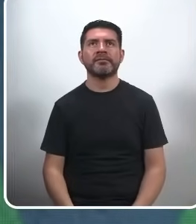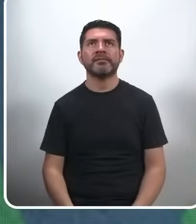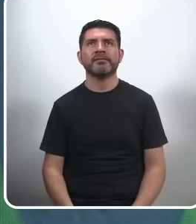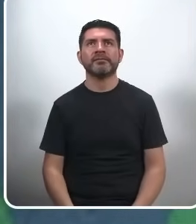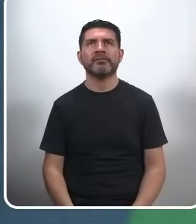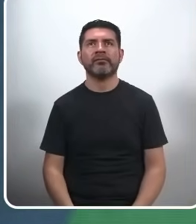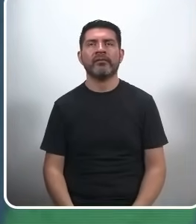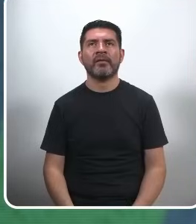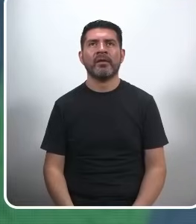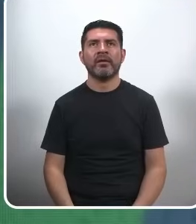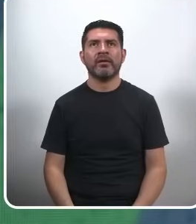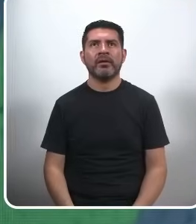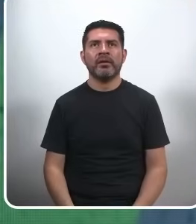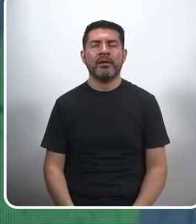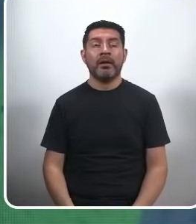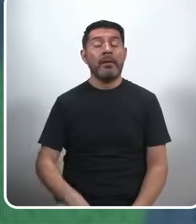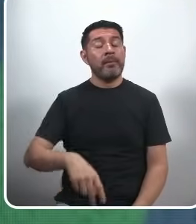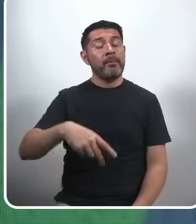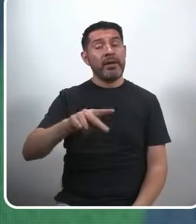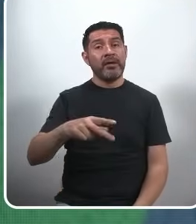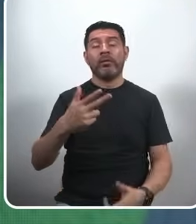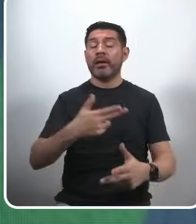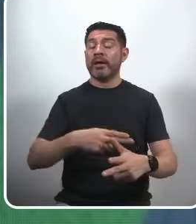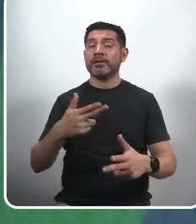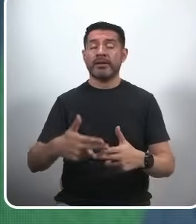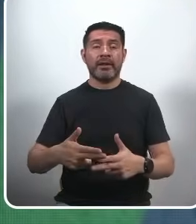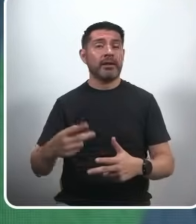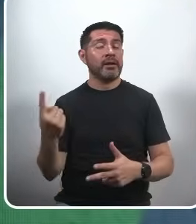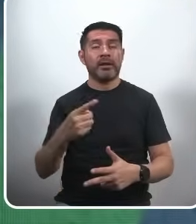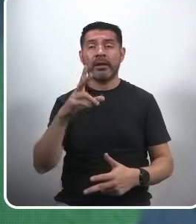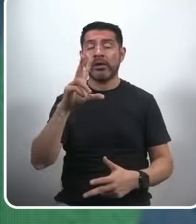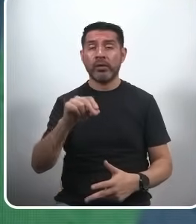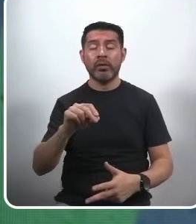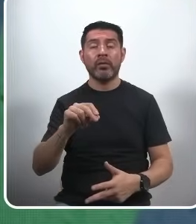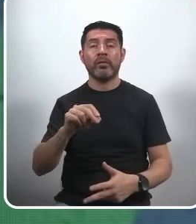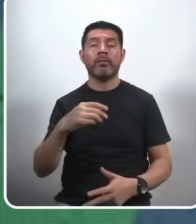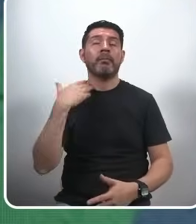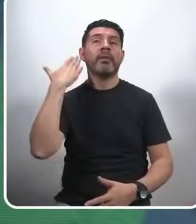Y hasta que no me humillo, hay veneno allá adentro.